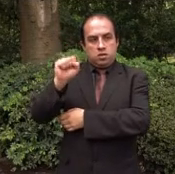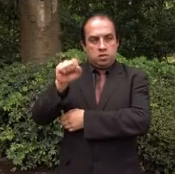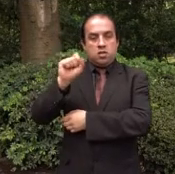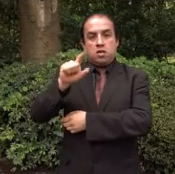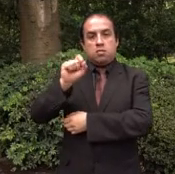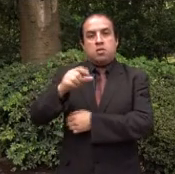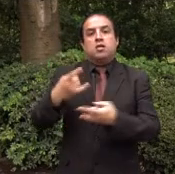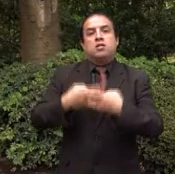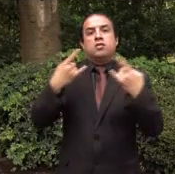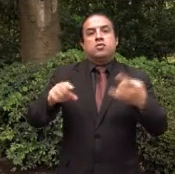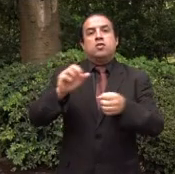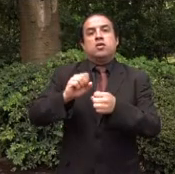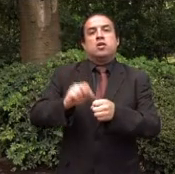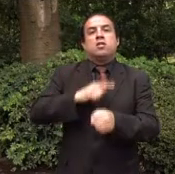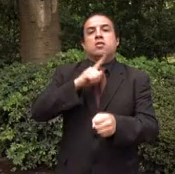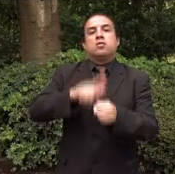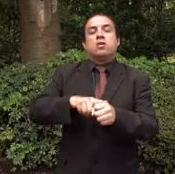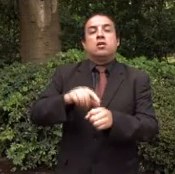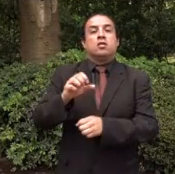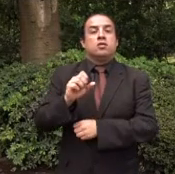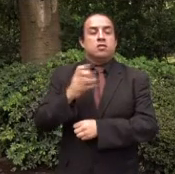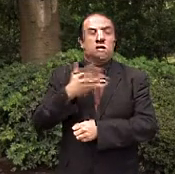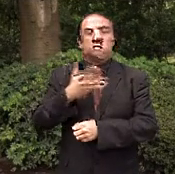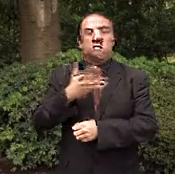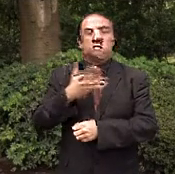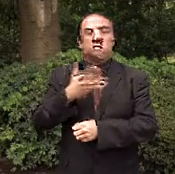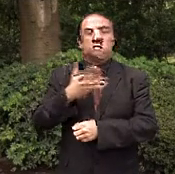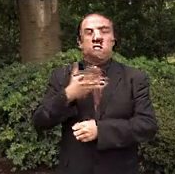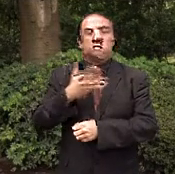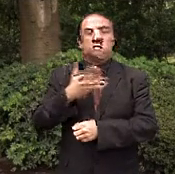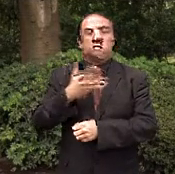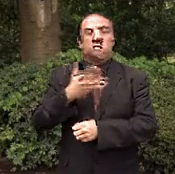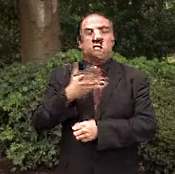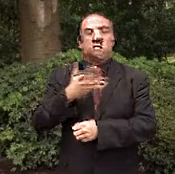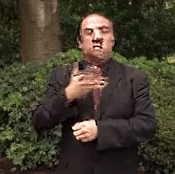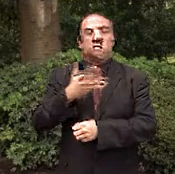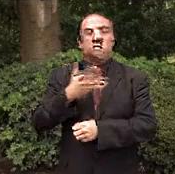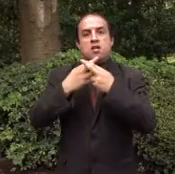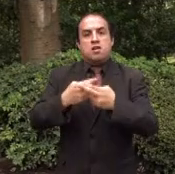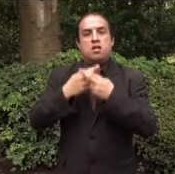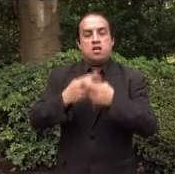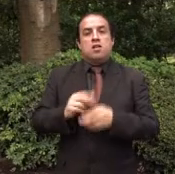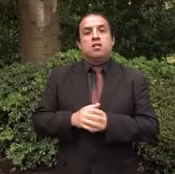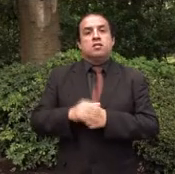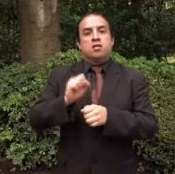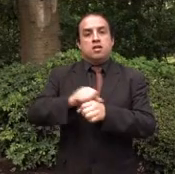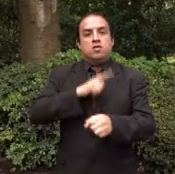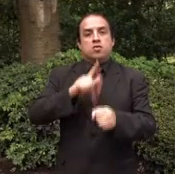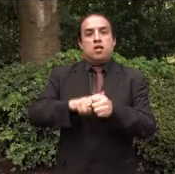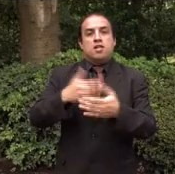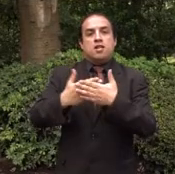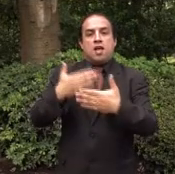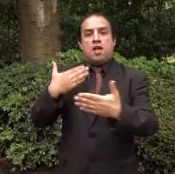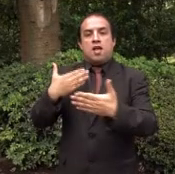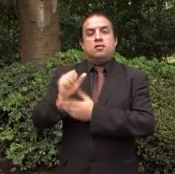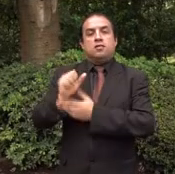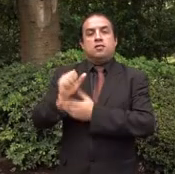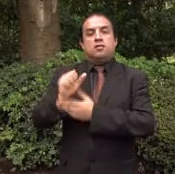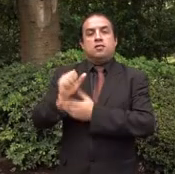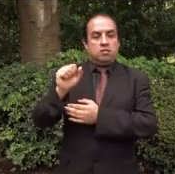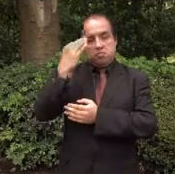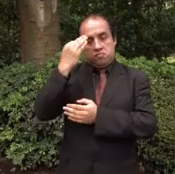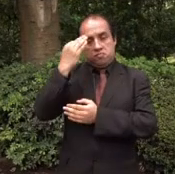natural. Hay una enorme riqueza cultural desde la época precolombina hasta nuestros